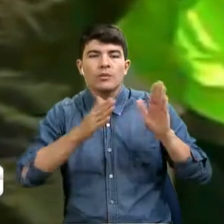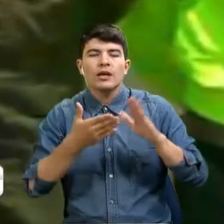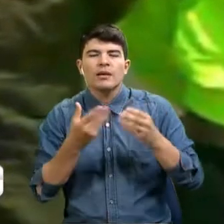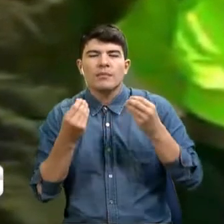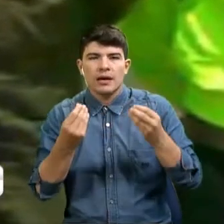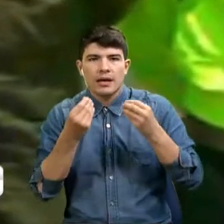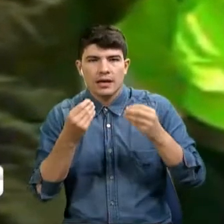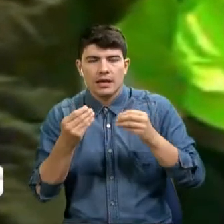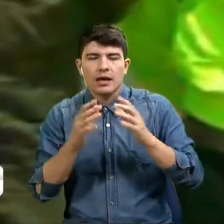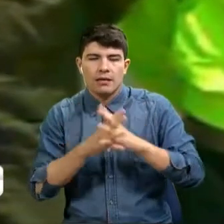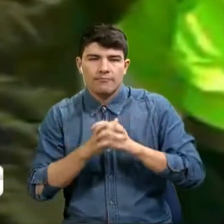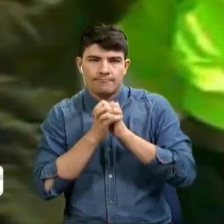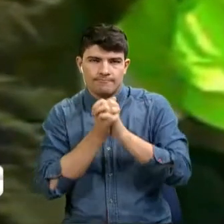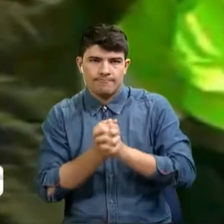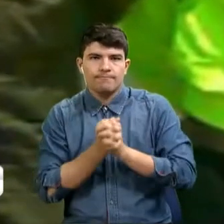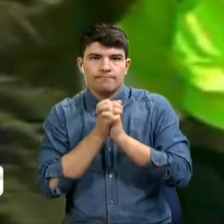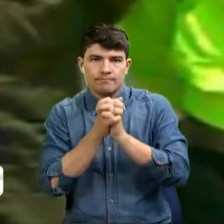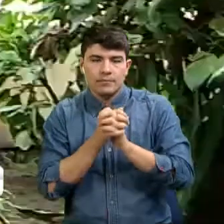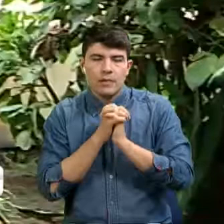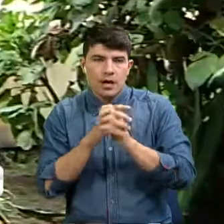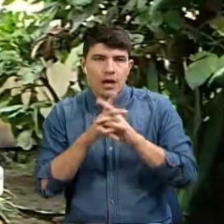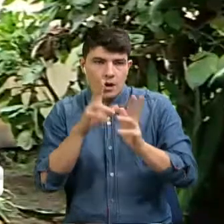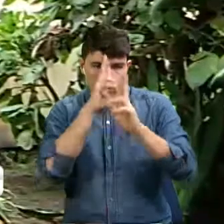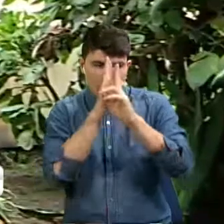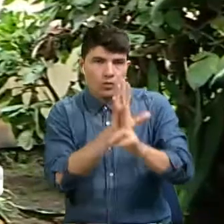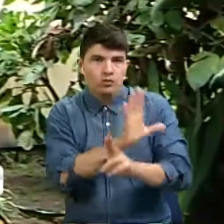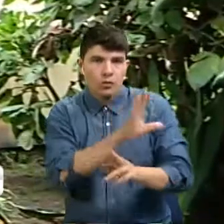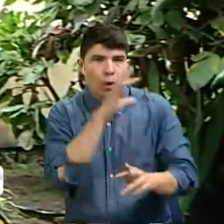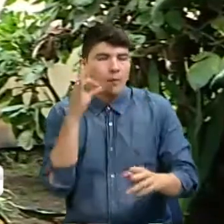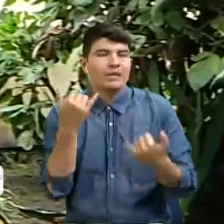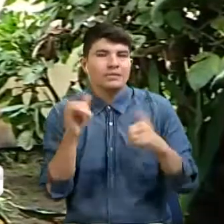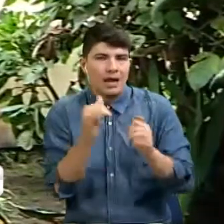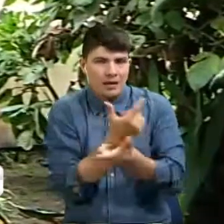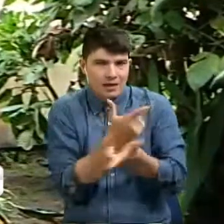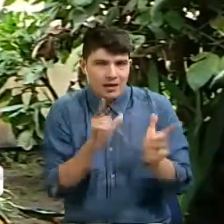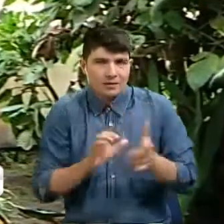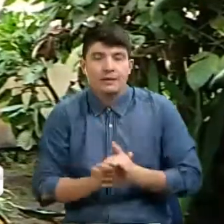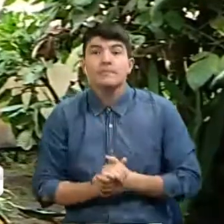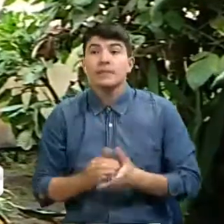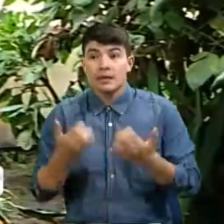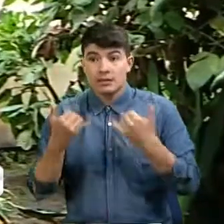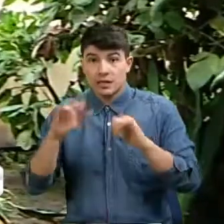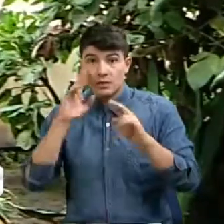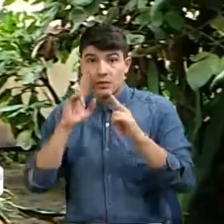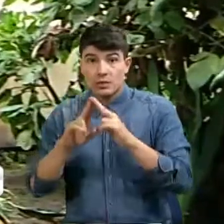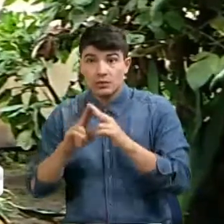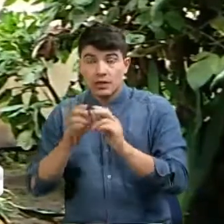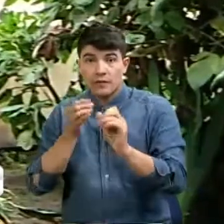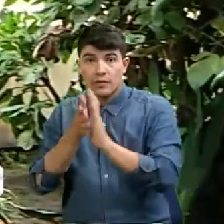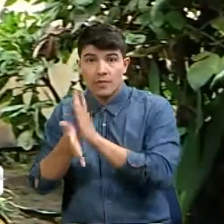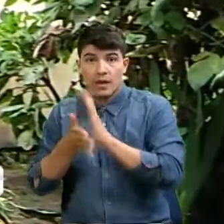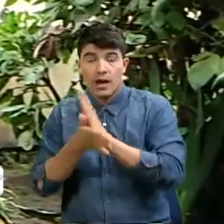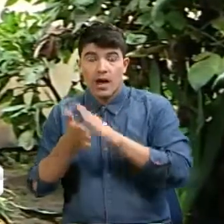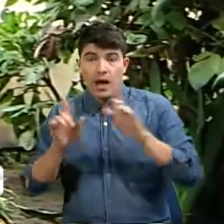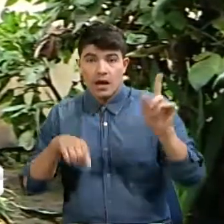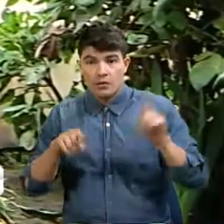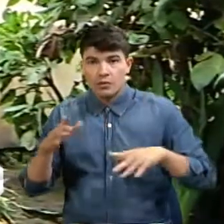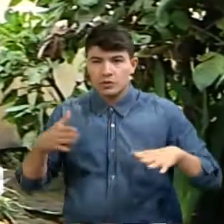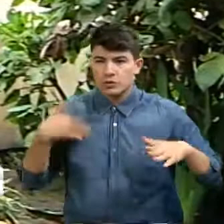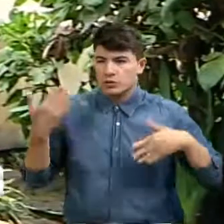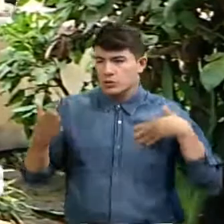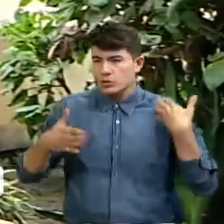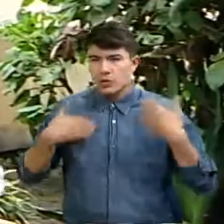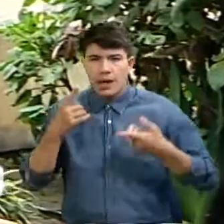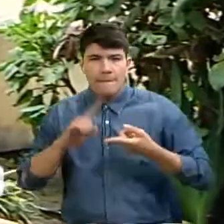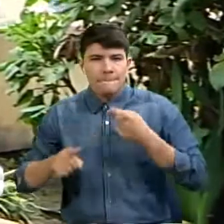libertad del ex alcalde calzón mar delgado luego de conocerse esta información hubo alegría en los